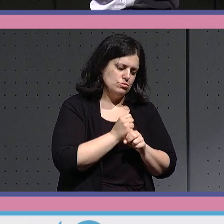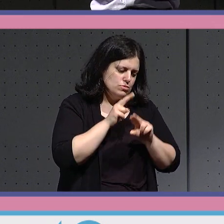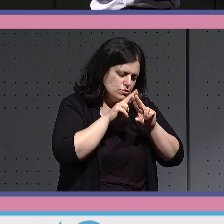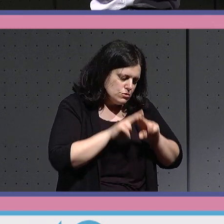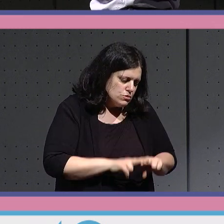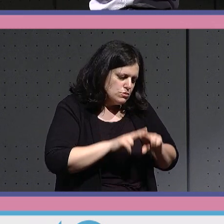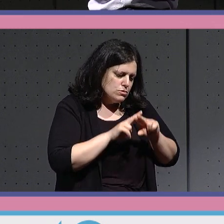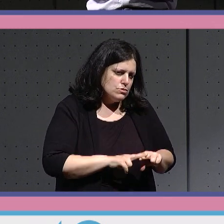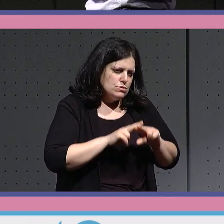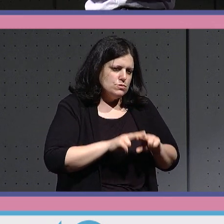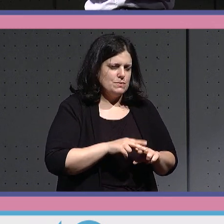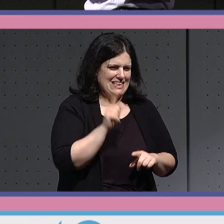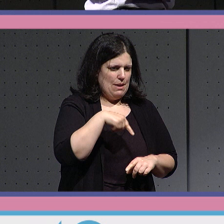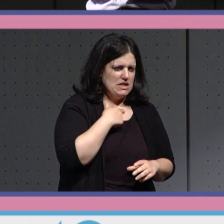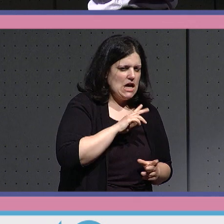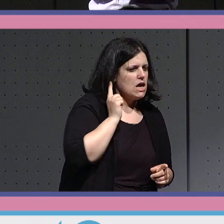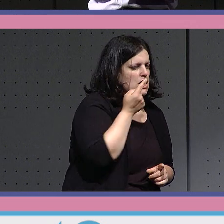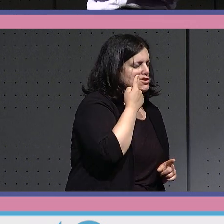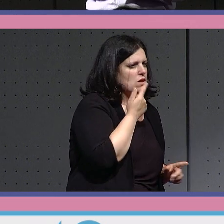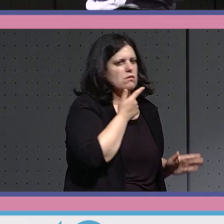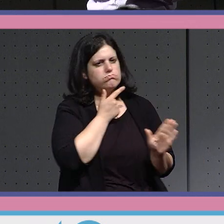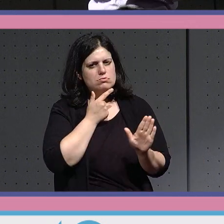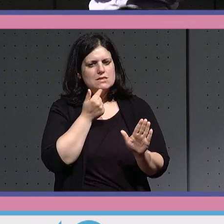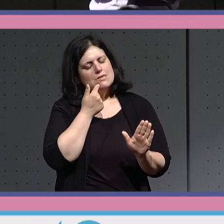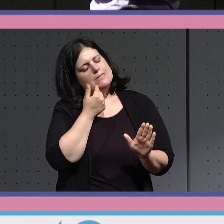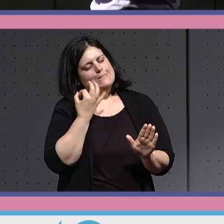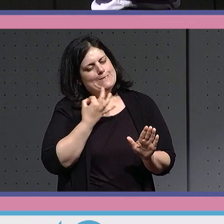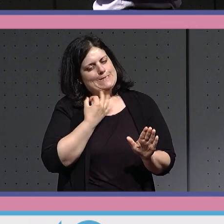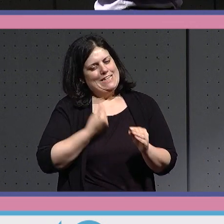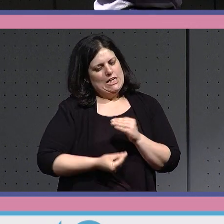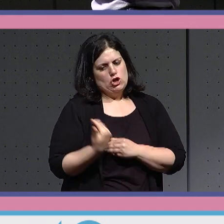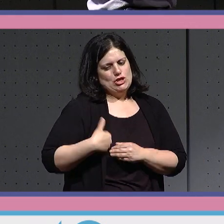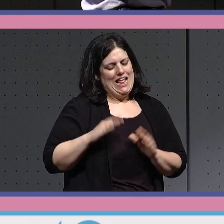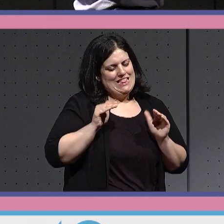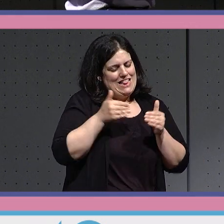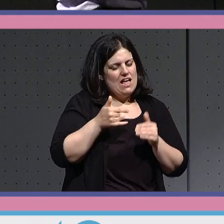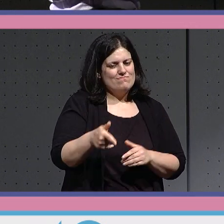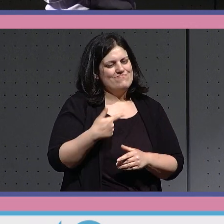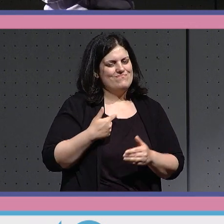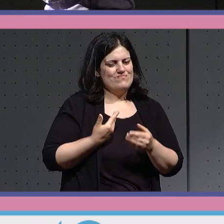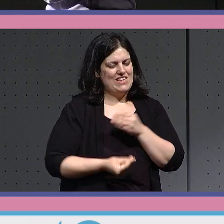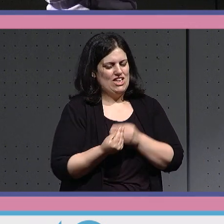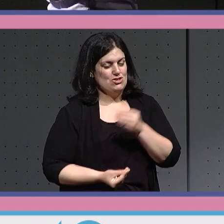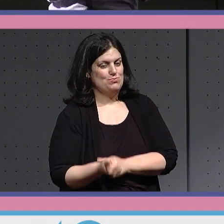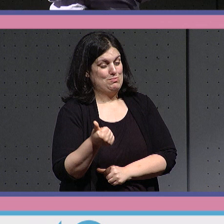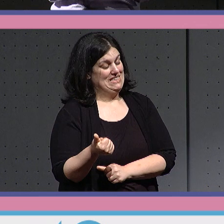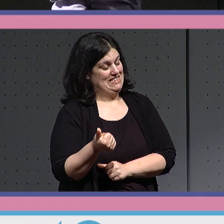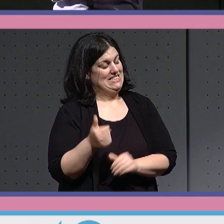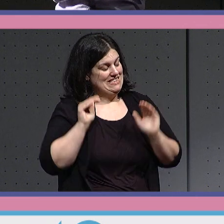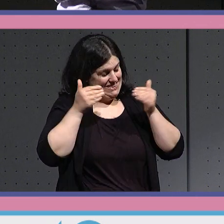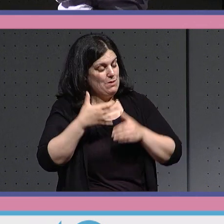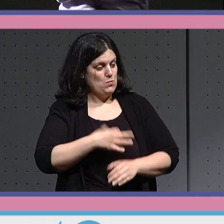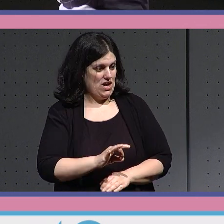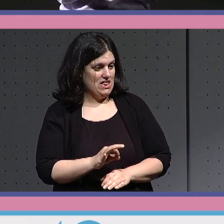contar a los padres que quieren tener otro niño las probabilidades que tienen. En general, si la mutación es una mutación de novo, o sea que los padres no